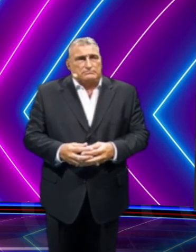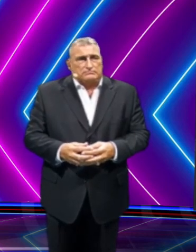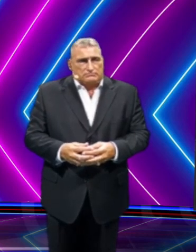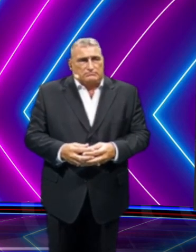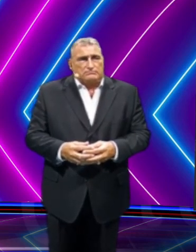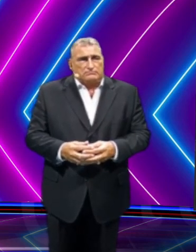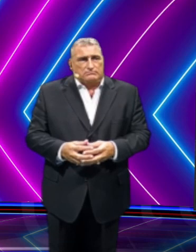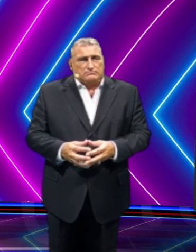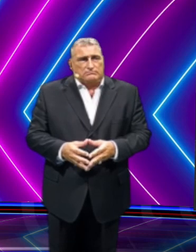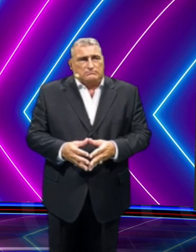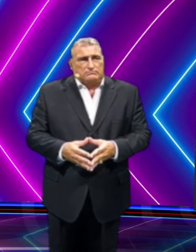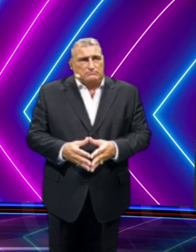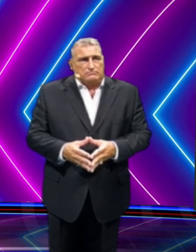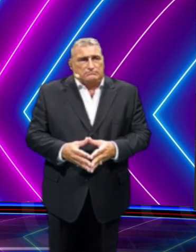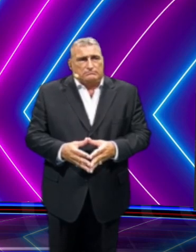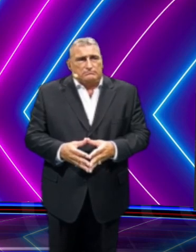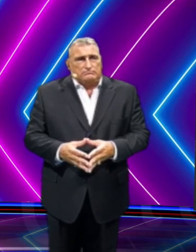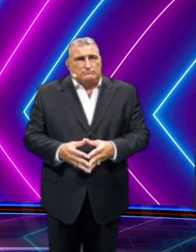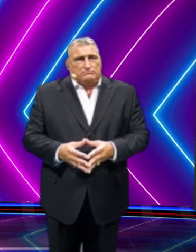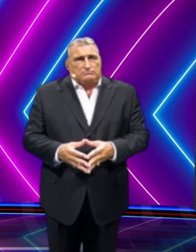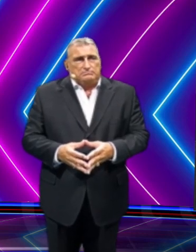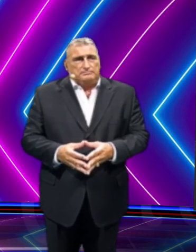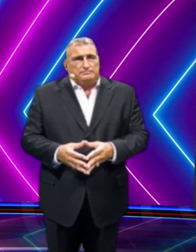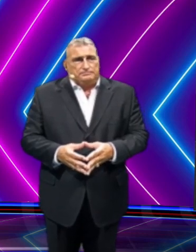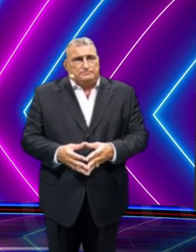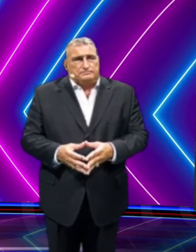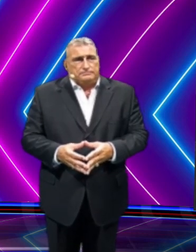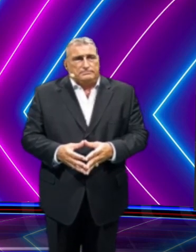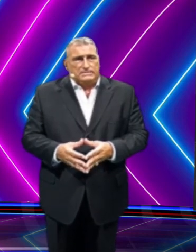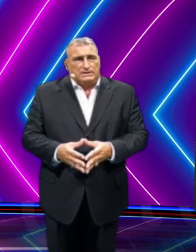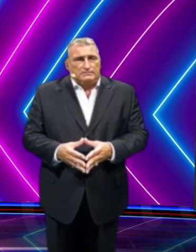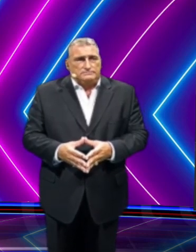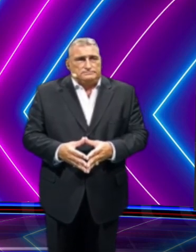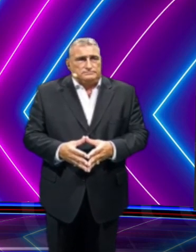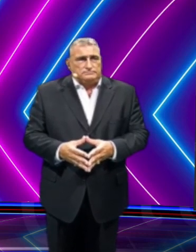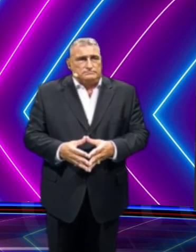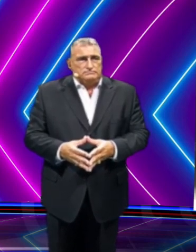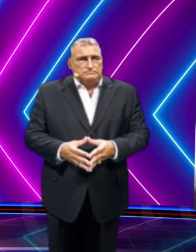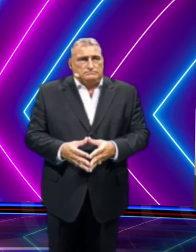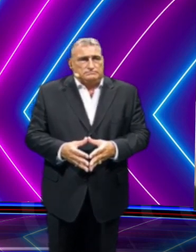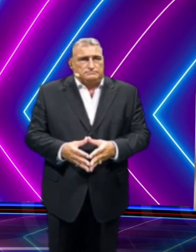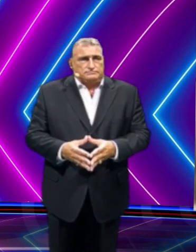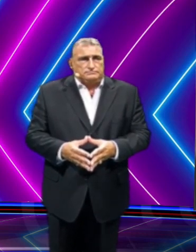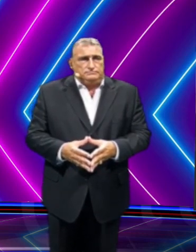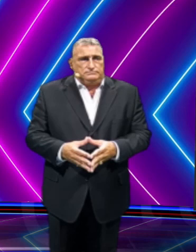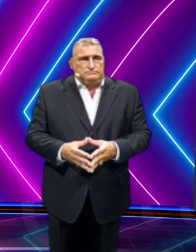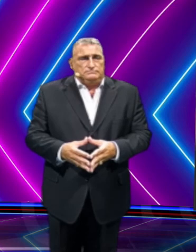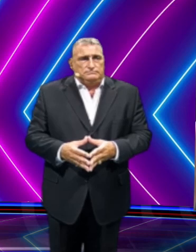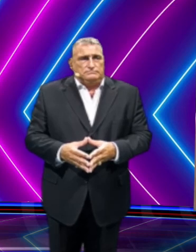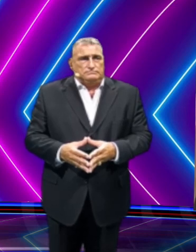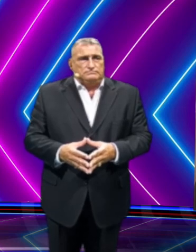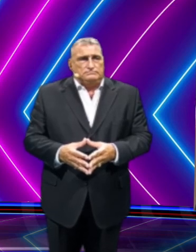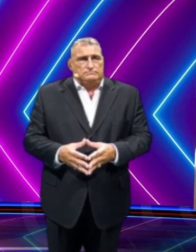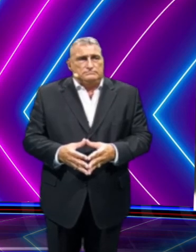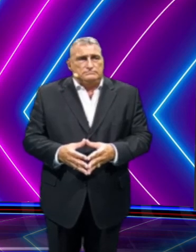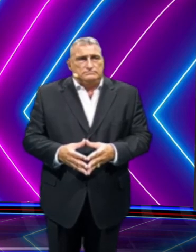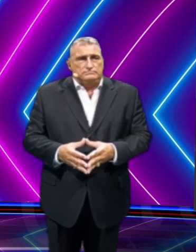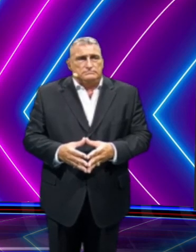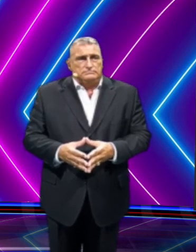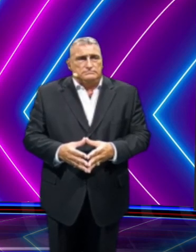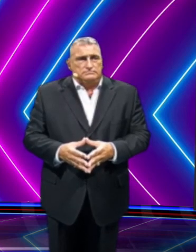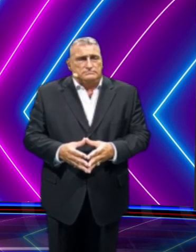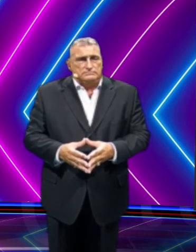olvido. Ahora tenemos un registro de todas las cosas que hacemos, incluso hasta de comentarios que dejamos, no sé, en una página, en una nota, dentro